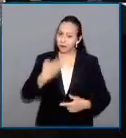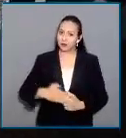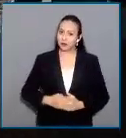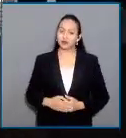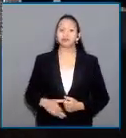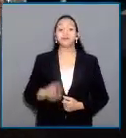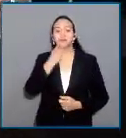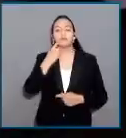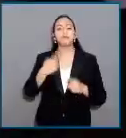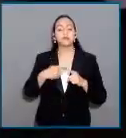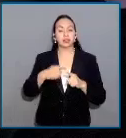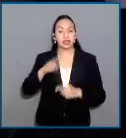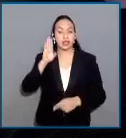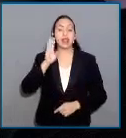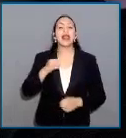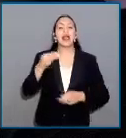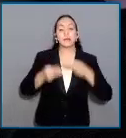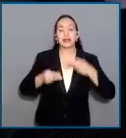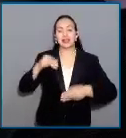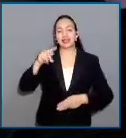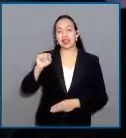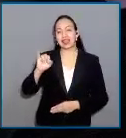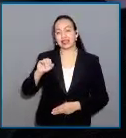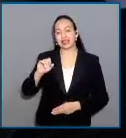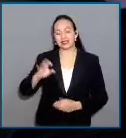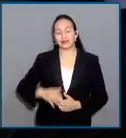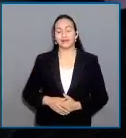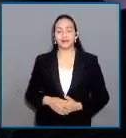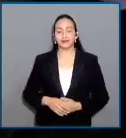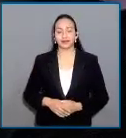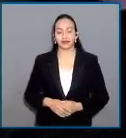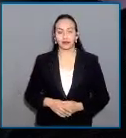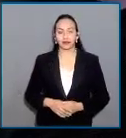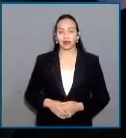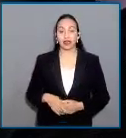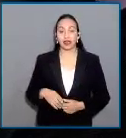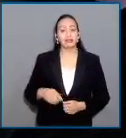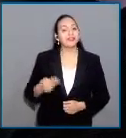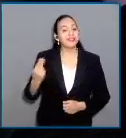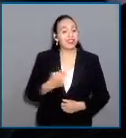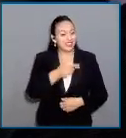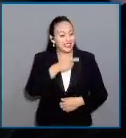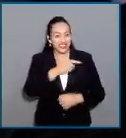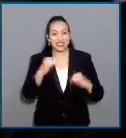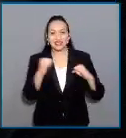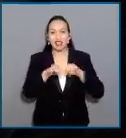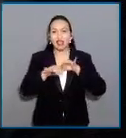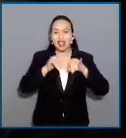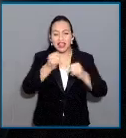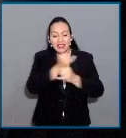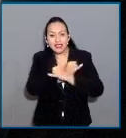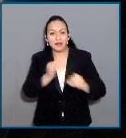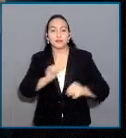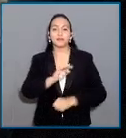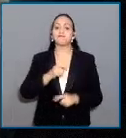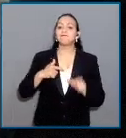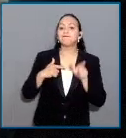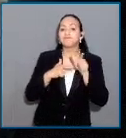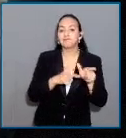magistrada Taisia Cruz Parcero. Defender la autonomía técnica y de gestión que se tiene en la actualidad y que